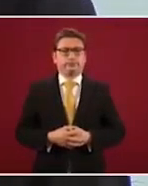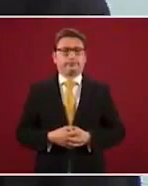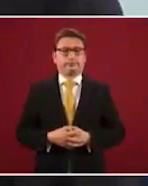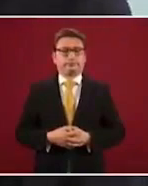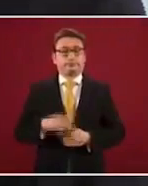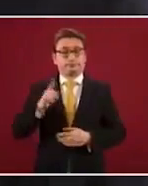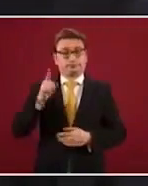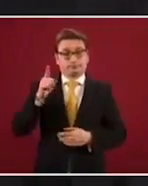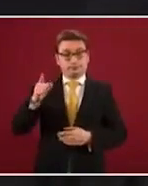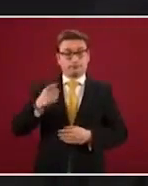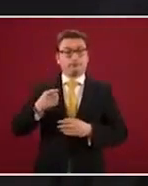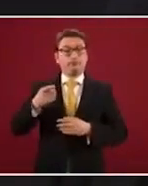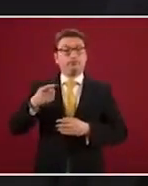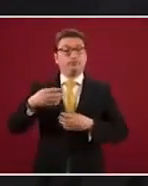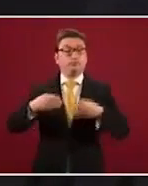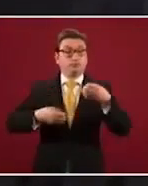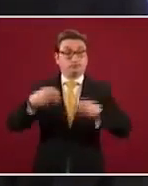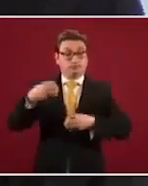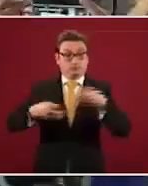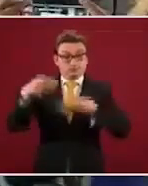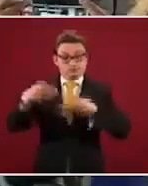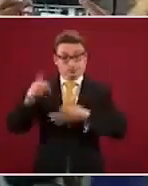se inicia en Estados Unidos.